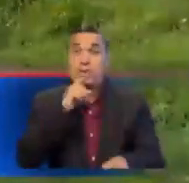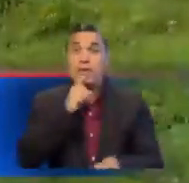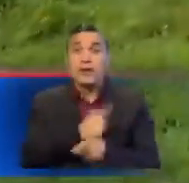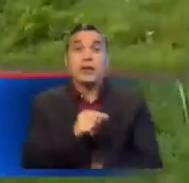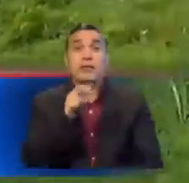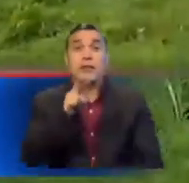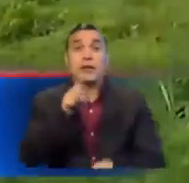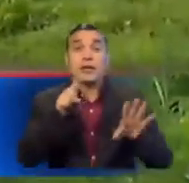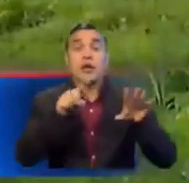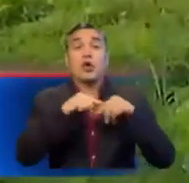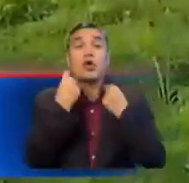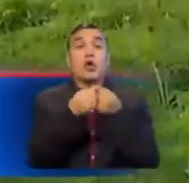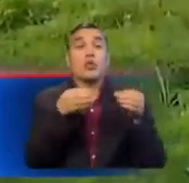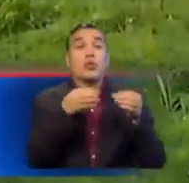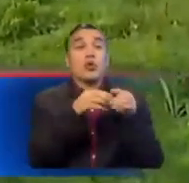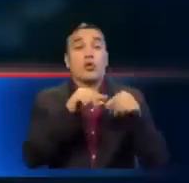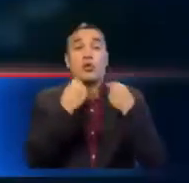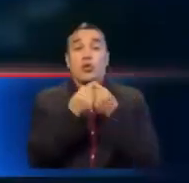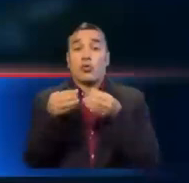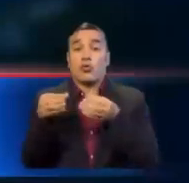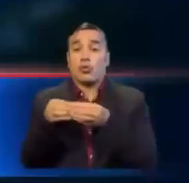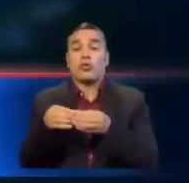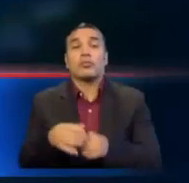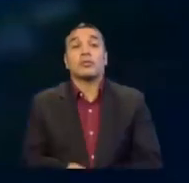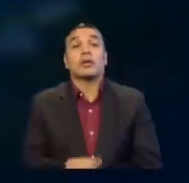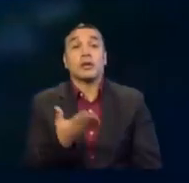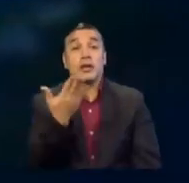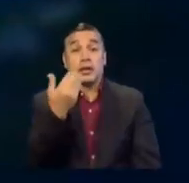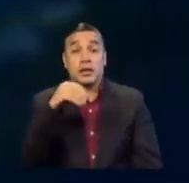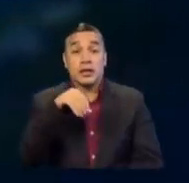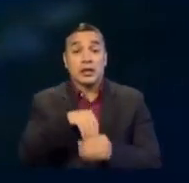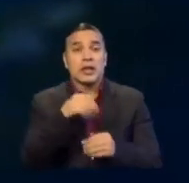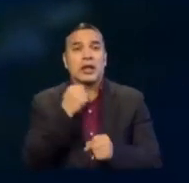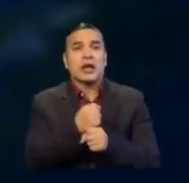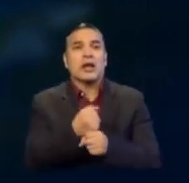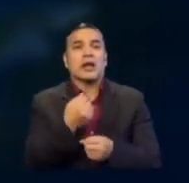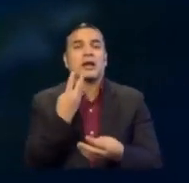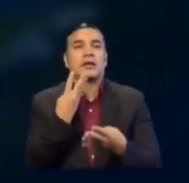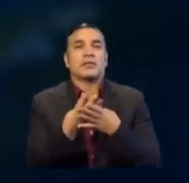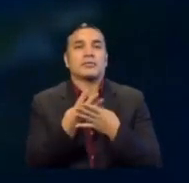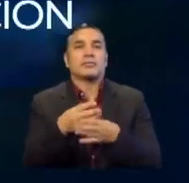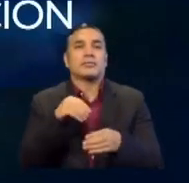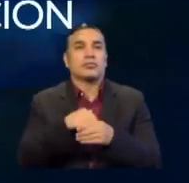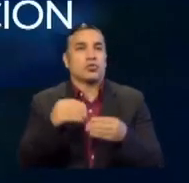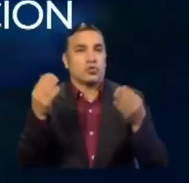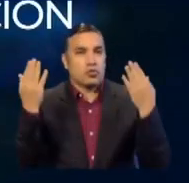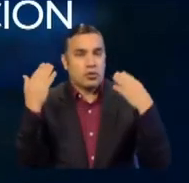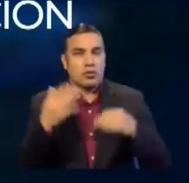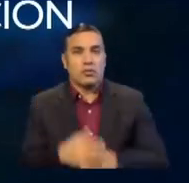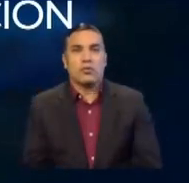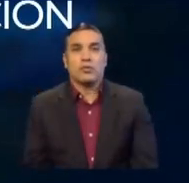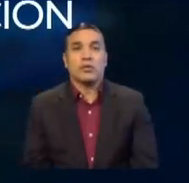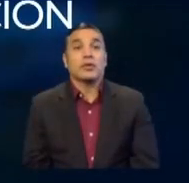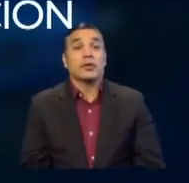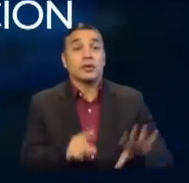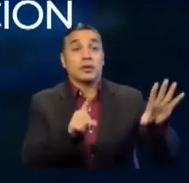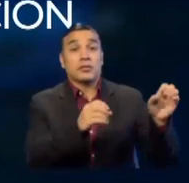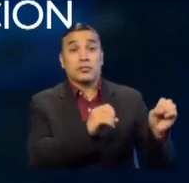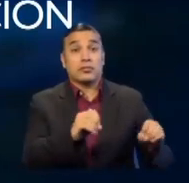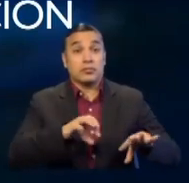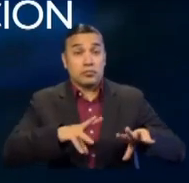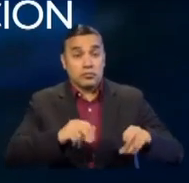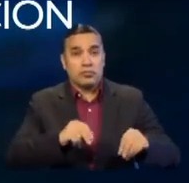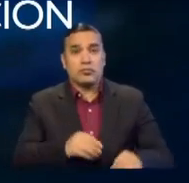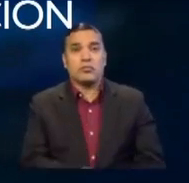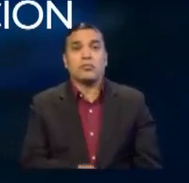26 agrupaciones y de estas, 15 operan en el Centro de Privación de Libertad en Guayaquil, 6